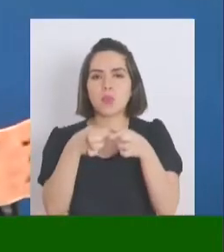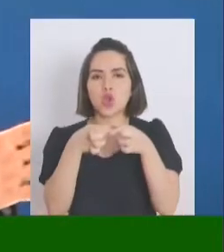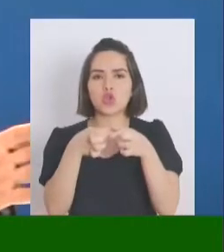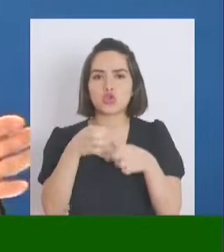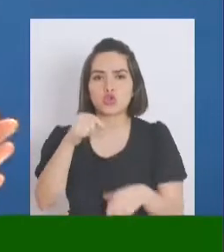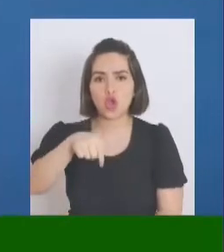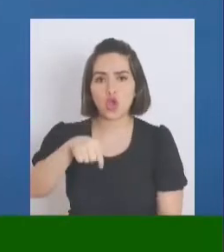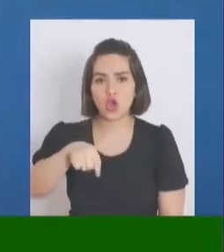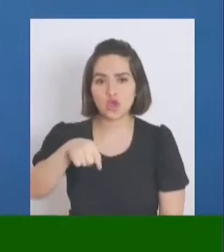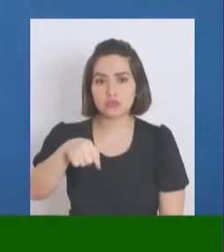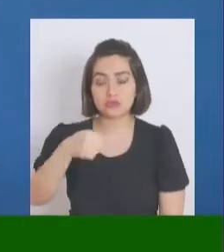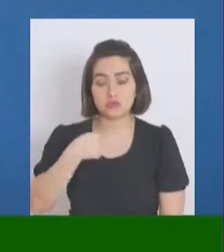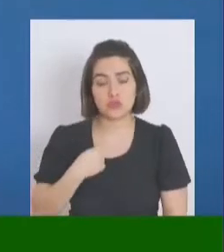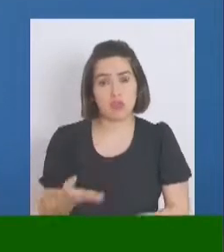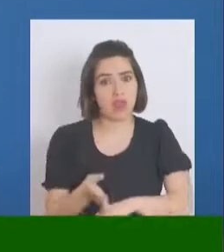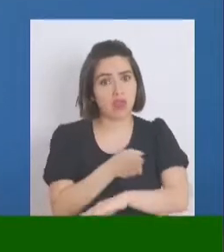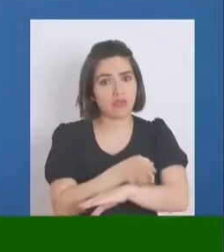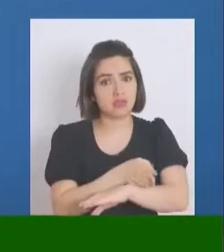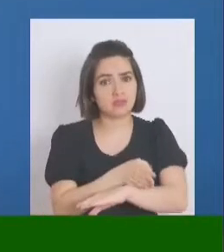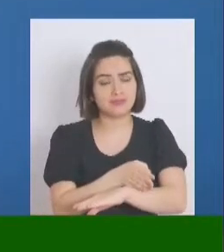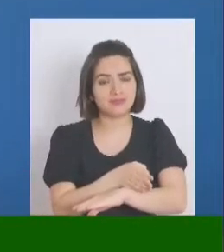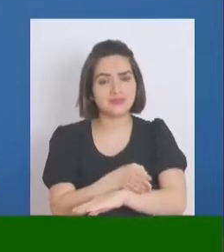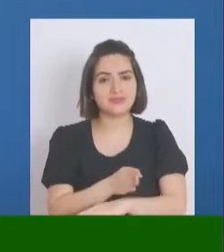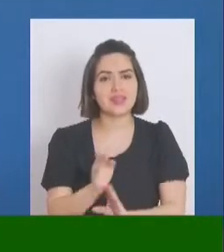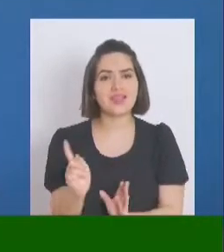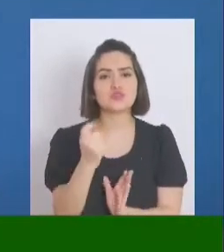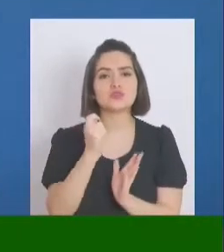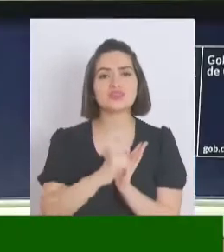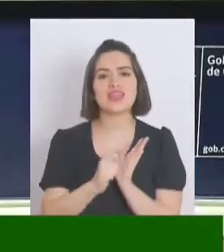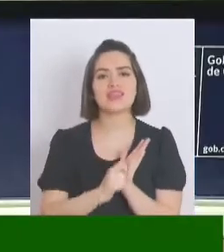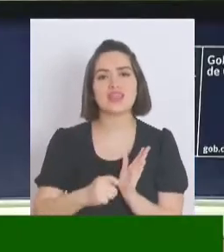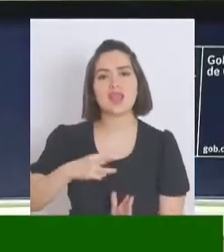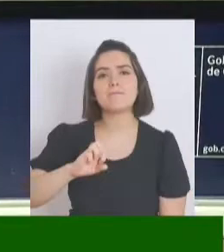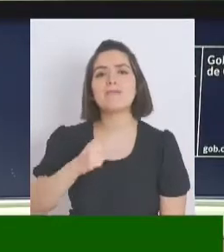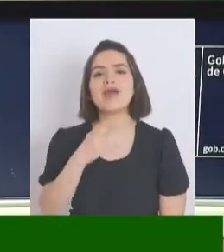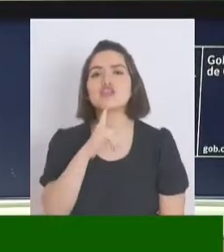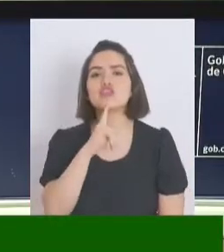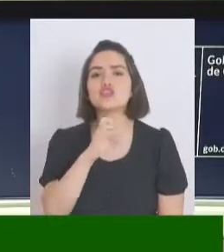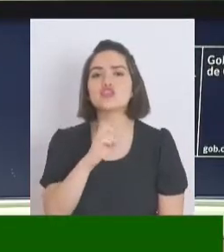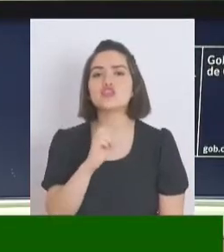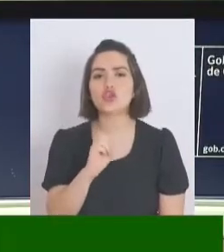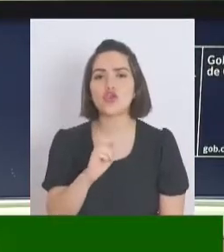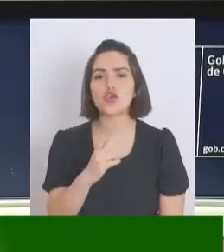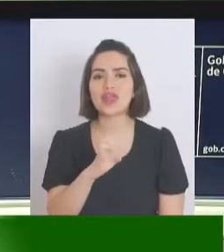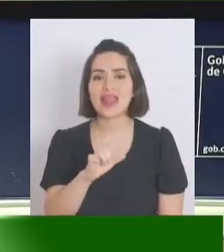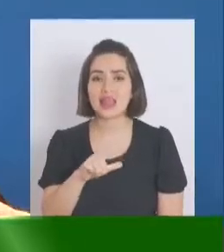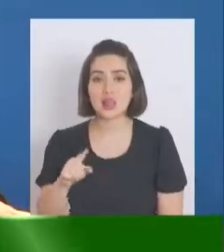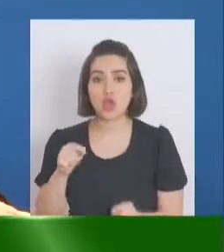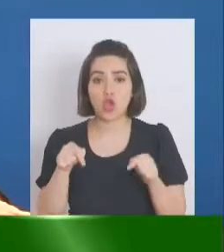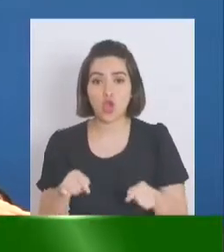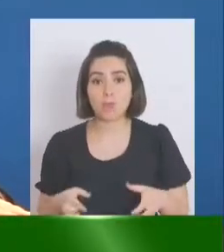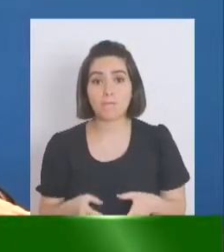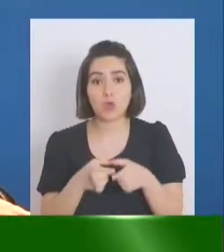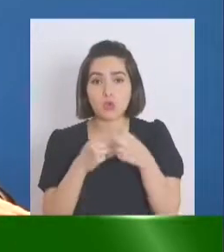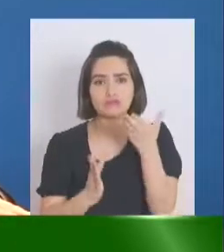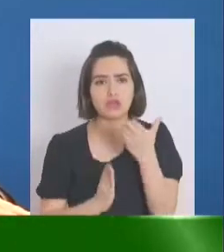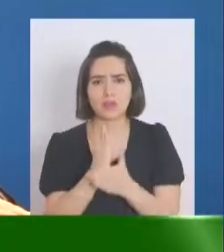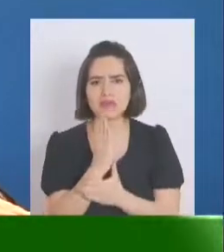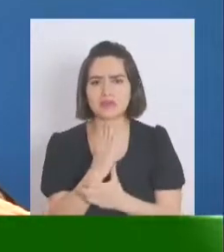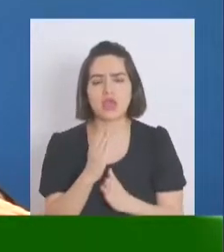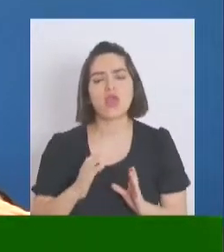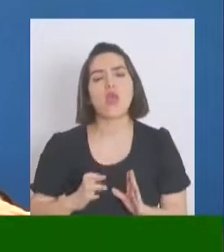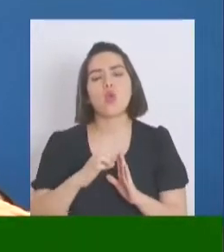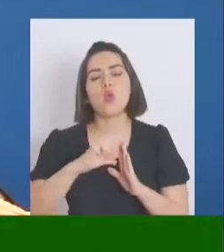me adelanto a la subsecretaria Martorell, Pucón hoy día entra en